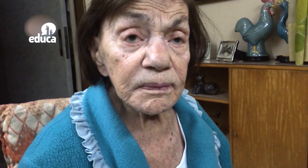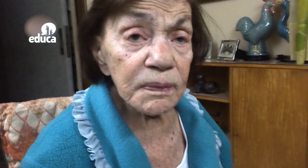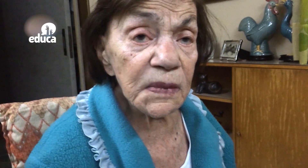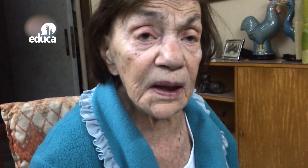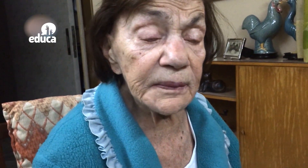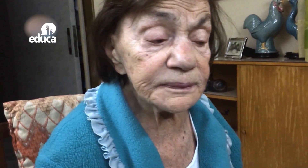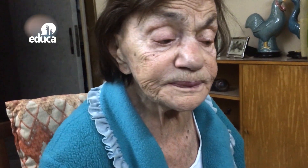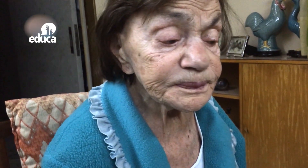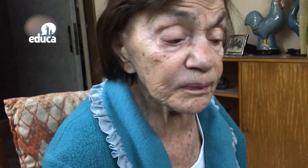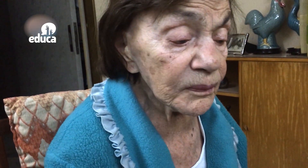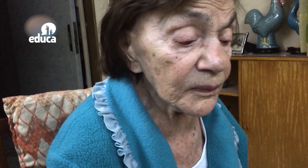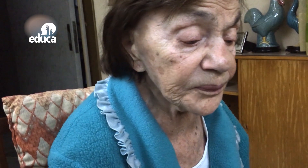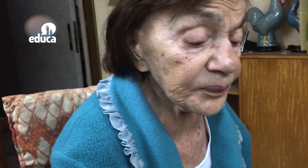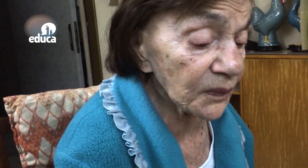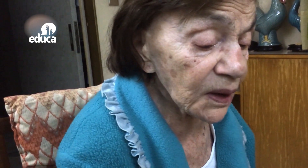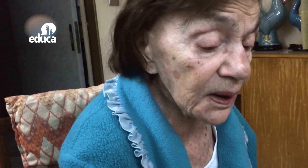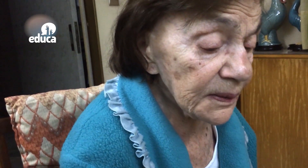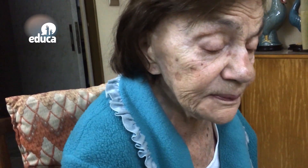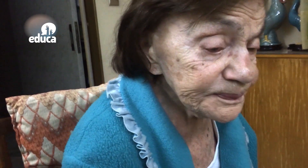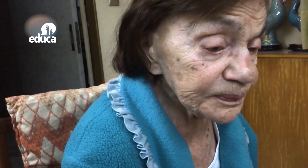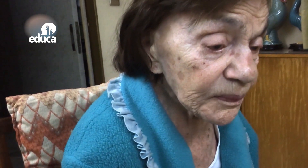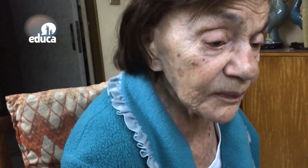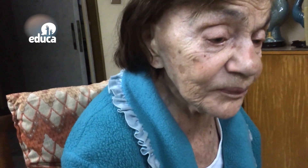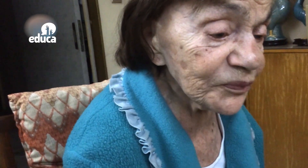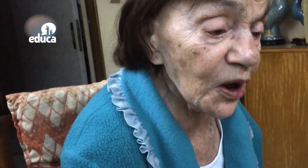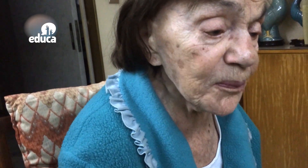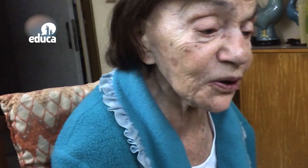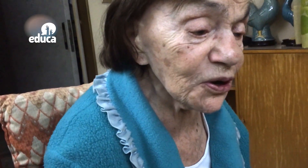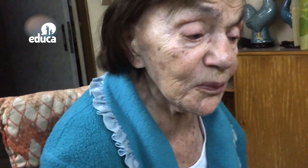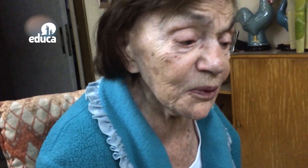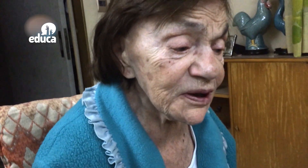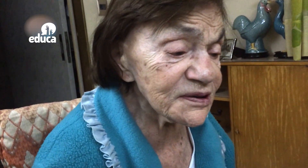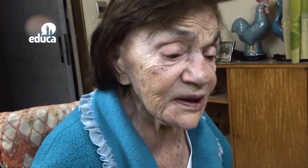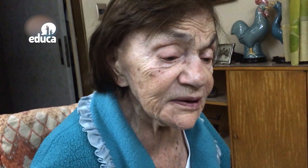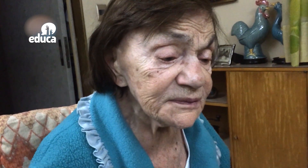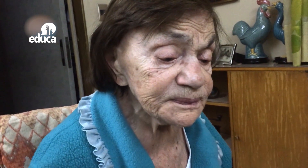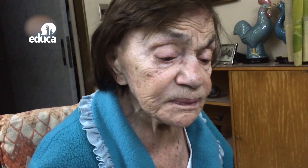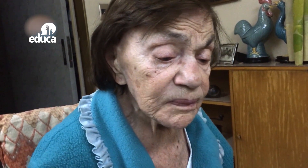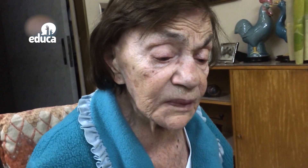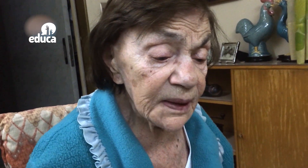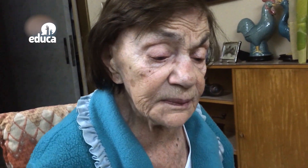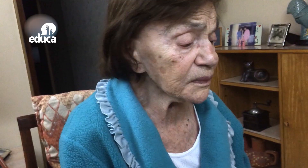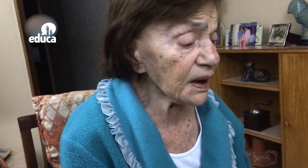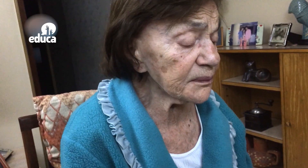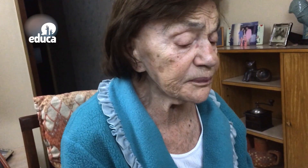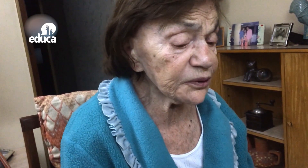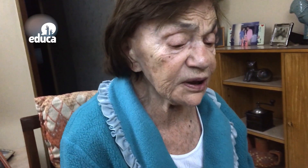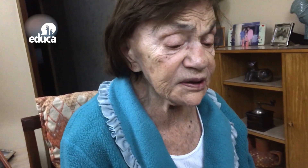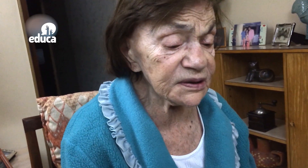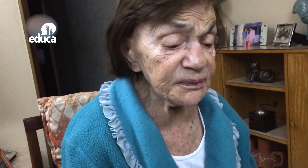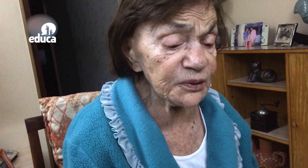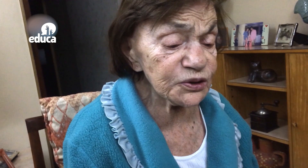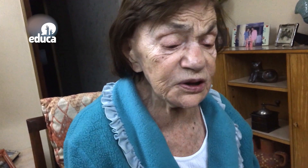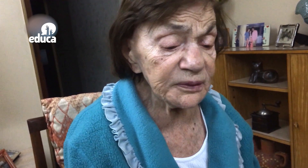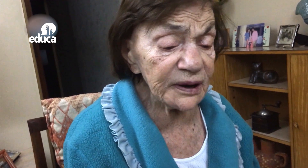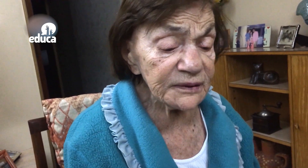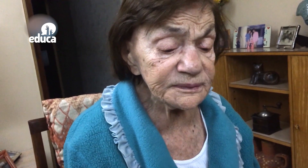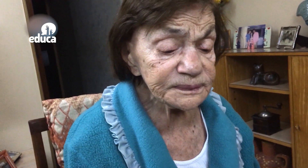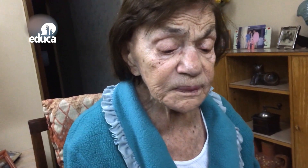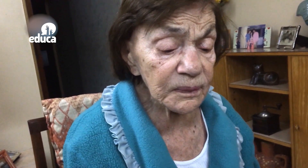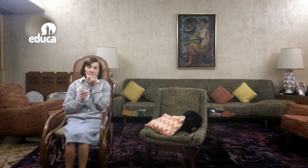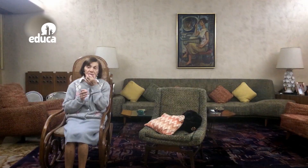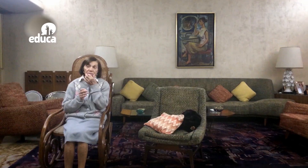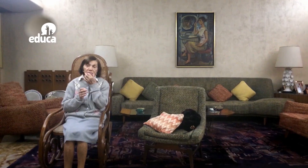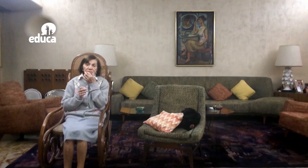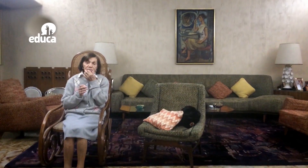de pedirle a la almohada que te mande la orquesta judía al living? No, porque no puede ser. Porque es